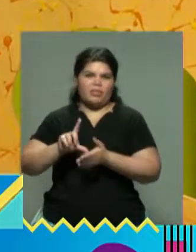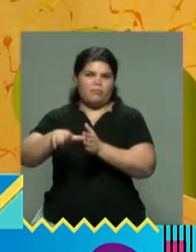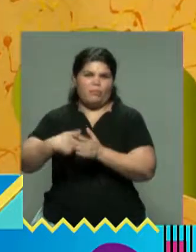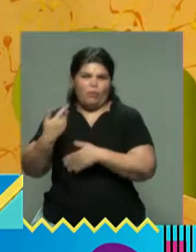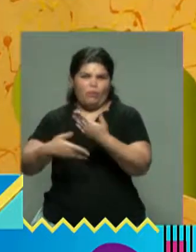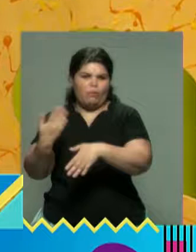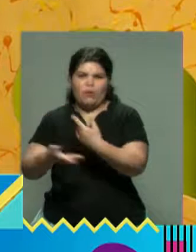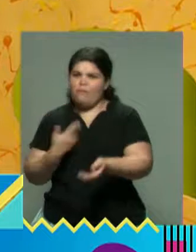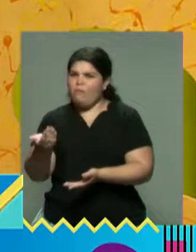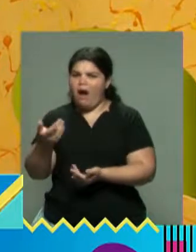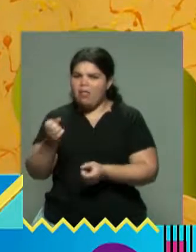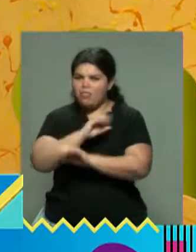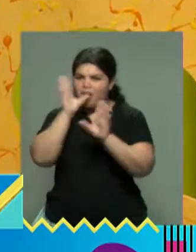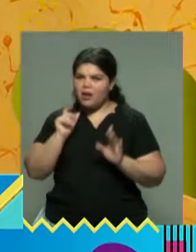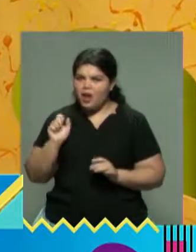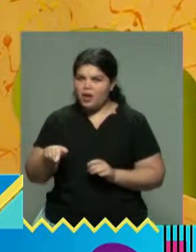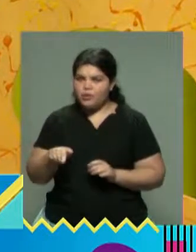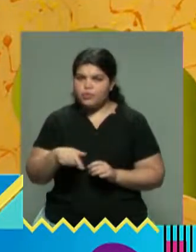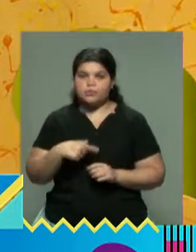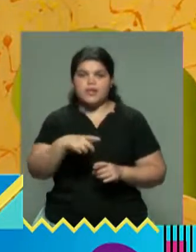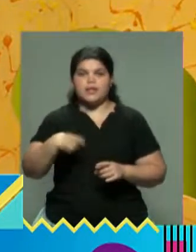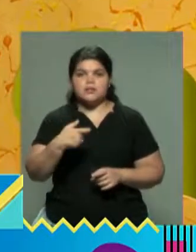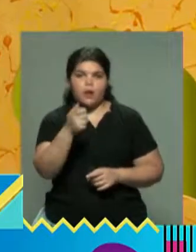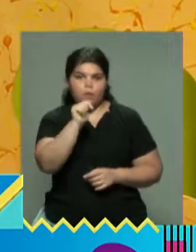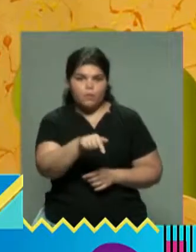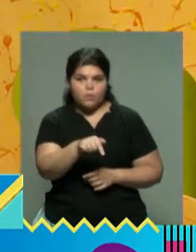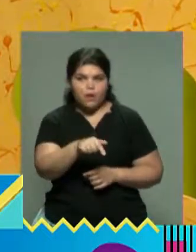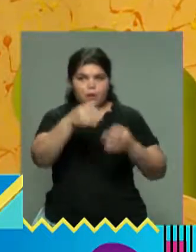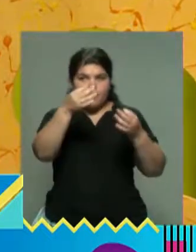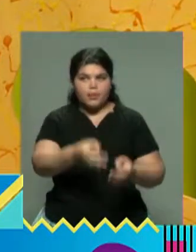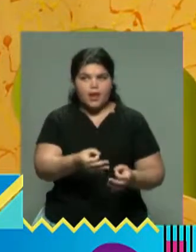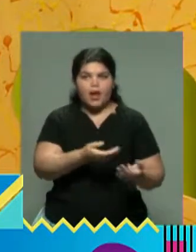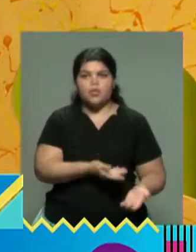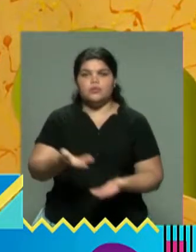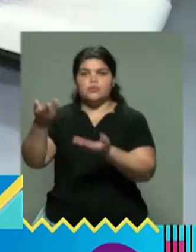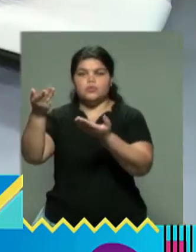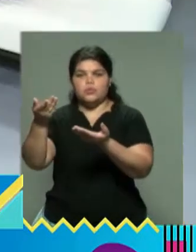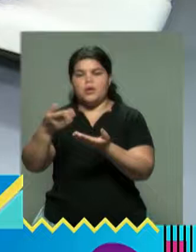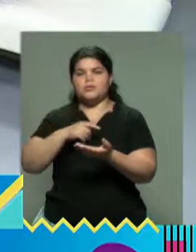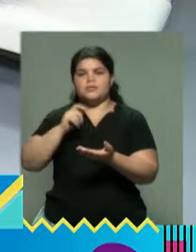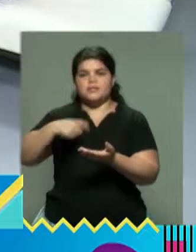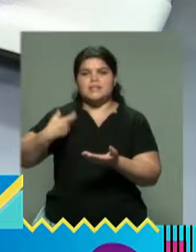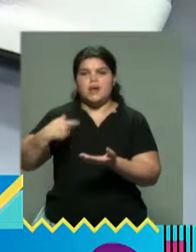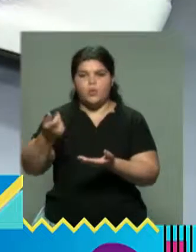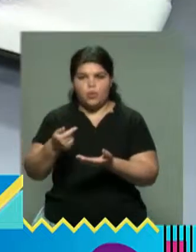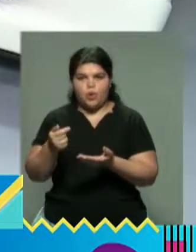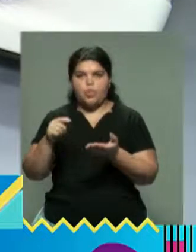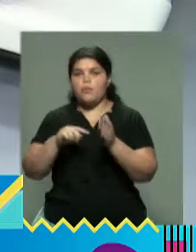está haciendo una actividad de riesgo. O sea, si bien no lo pongamos como que es un alto riesgo ya hoy en día, en el caso hablo de lo que conozco